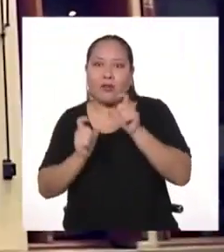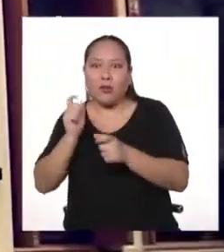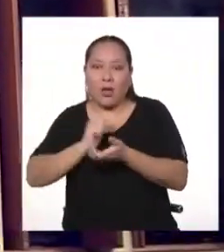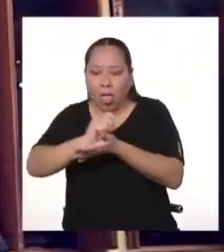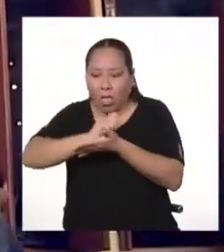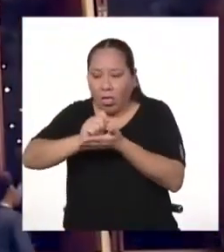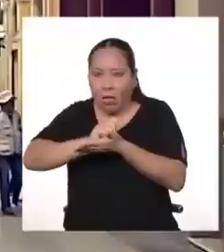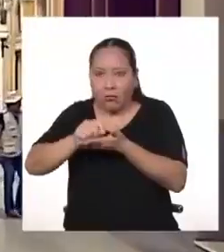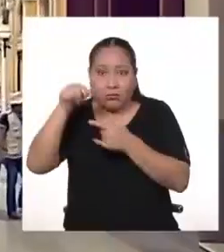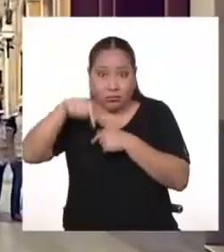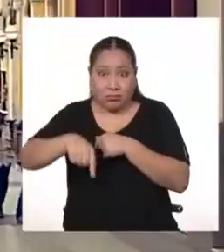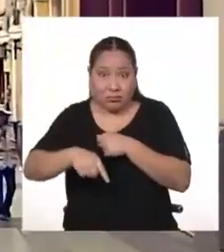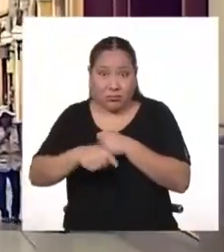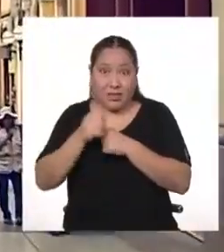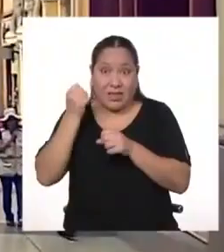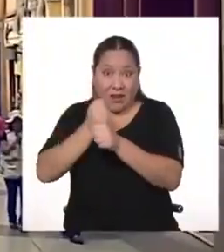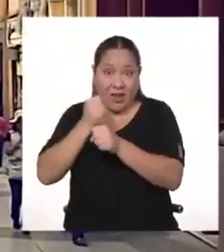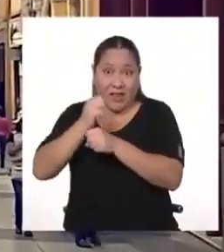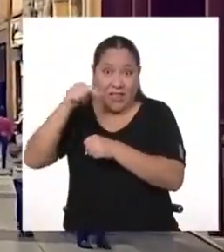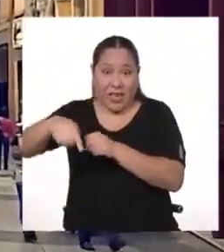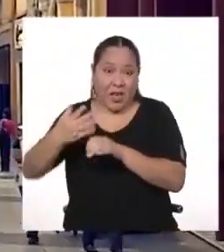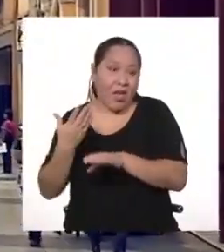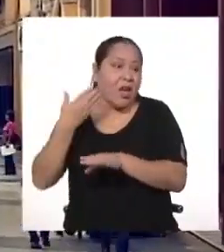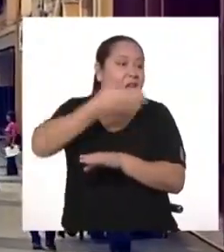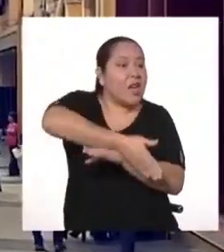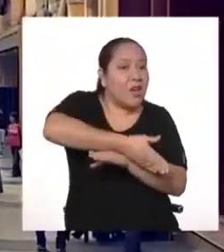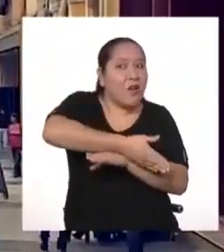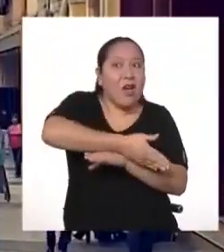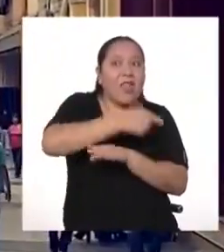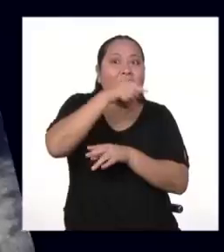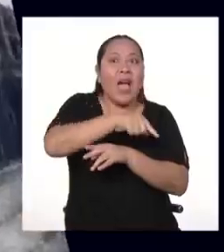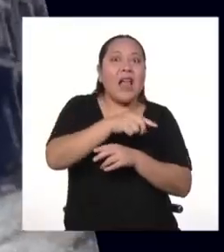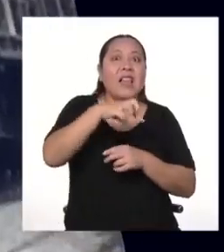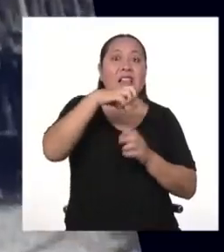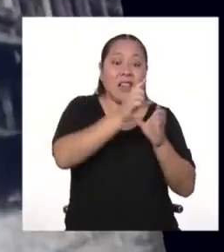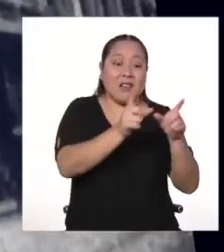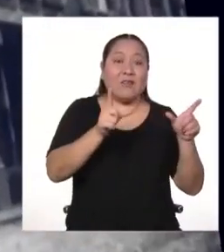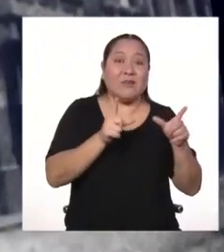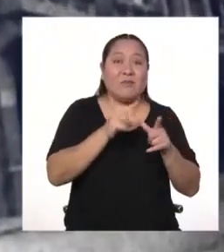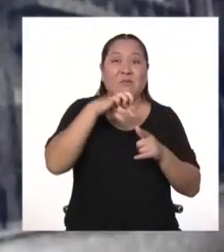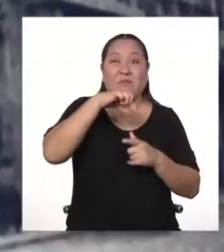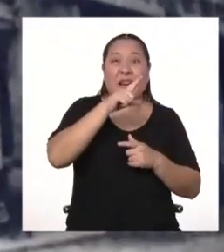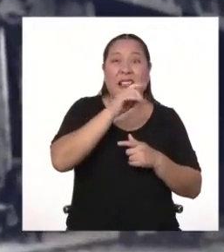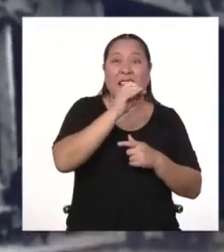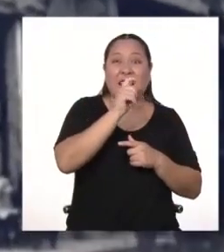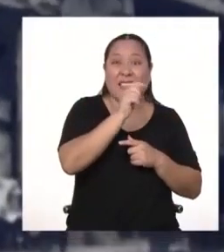al Palais Concert y del Palais Concert a la redacción.